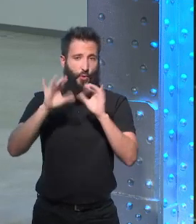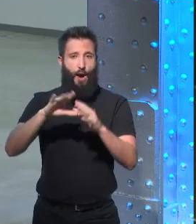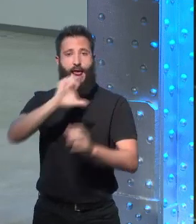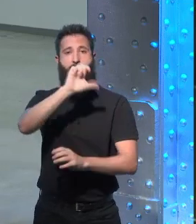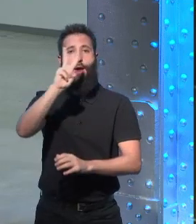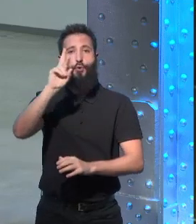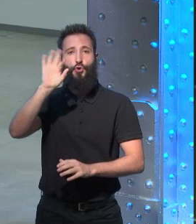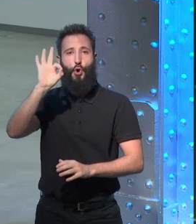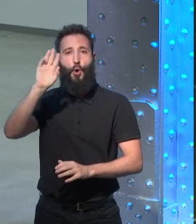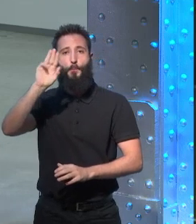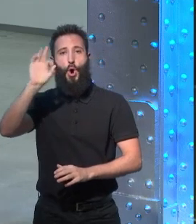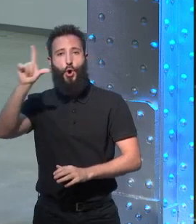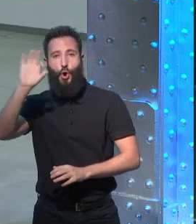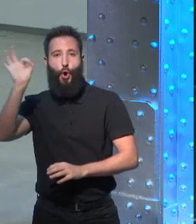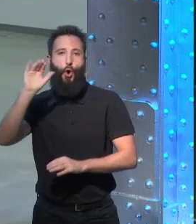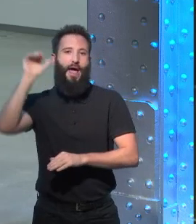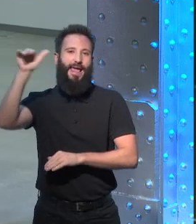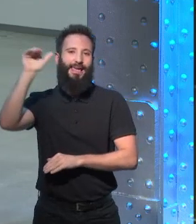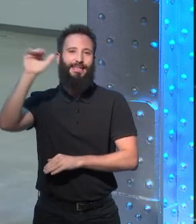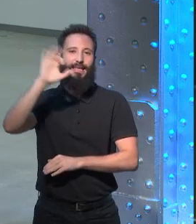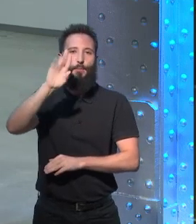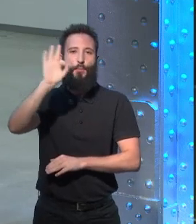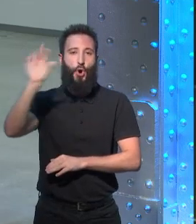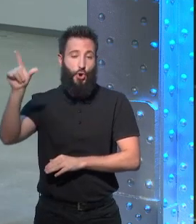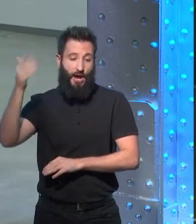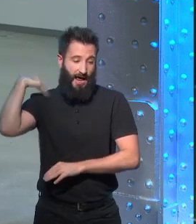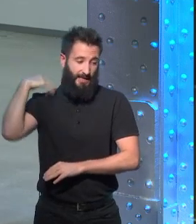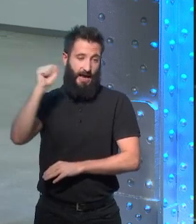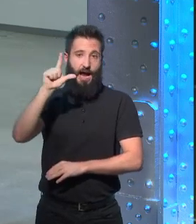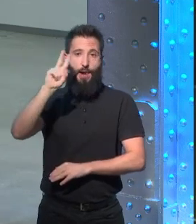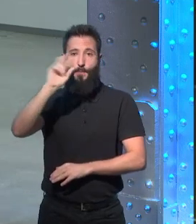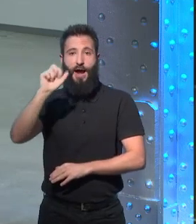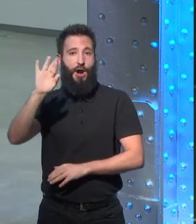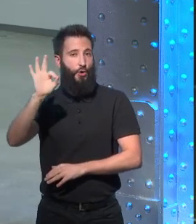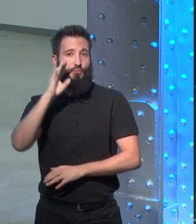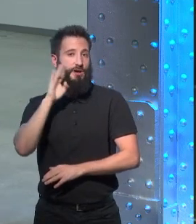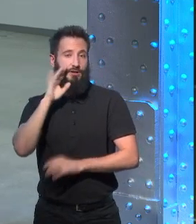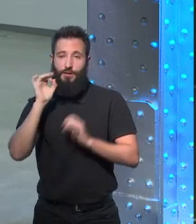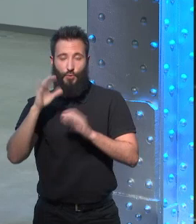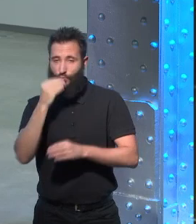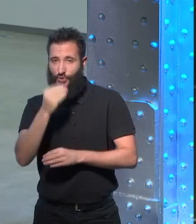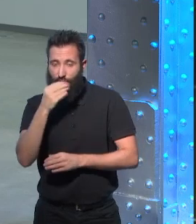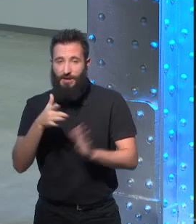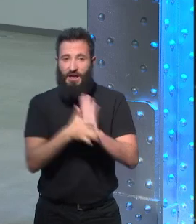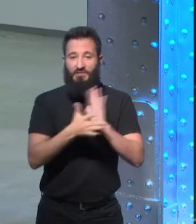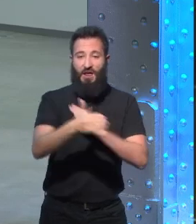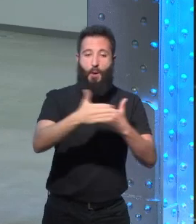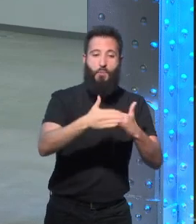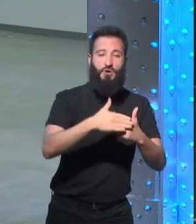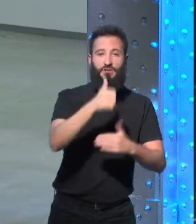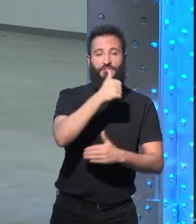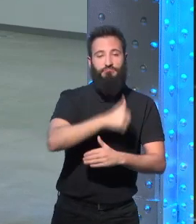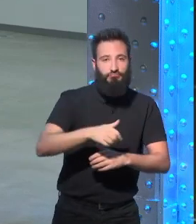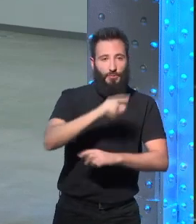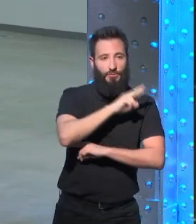o Interpol. Antes, Alba lo decía muy bien, antes había gente que te cuidaba a la puerta de casa o la puerta de tu negocio, y